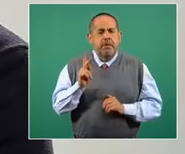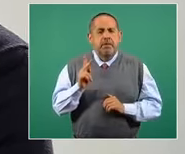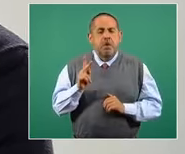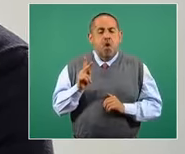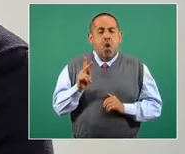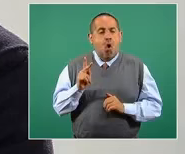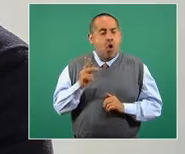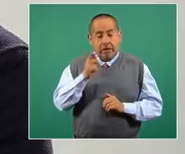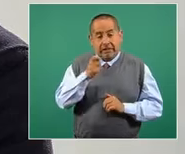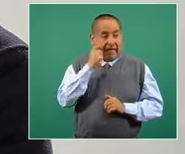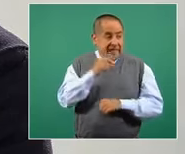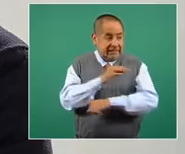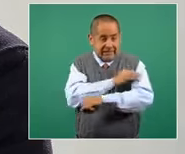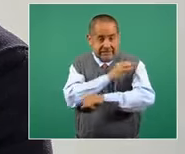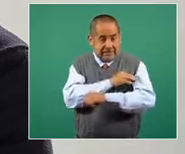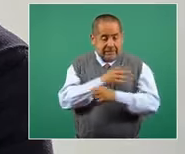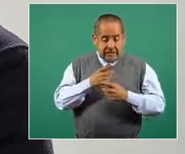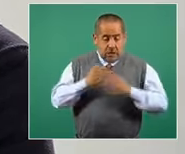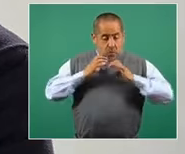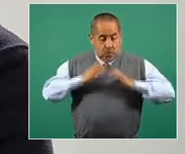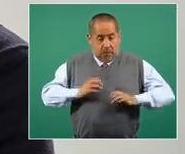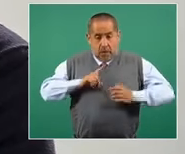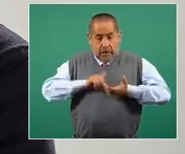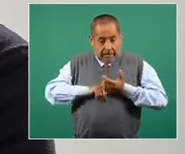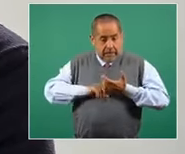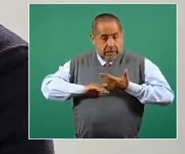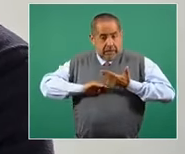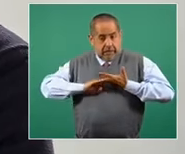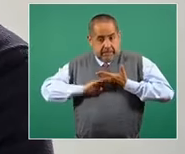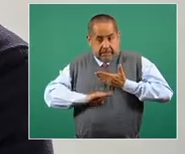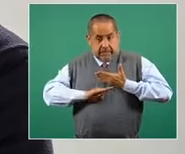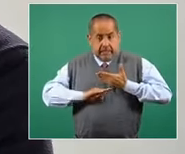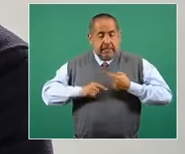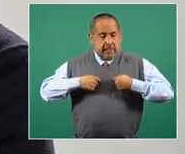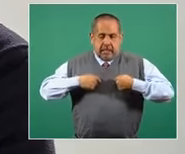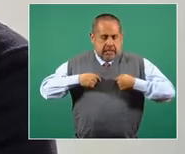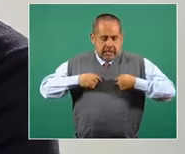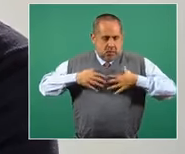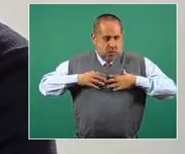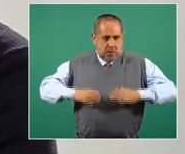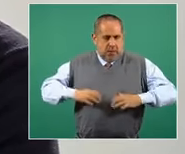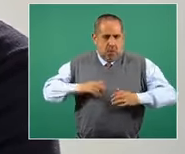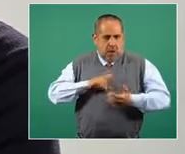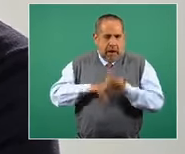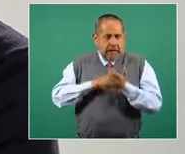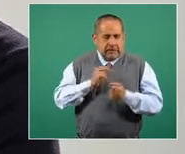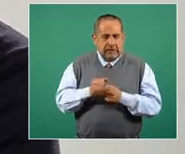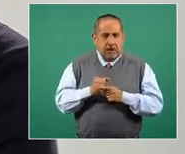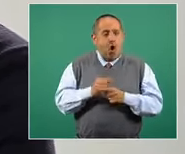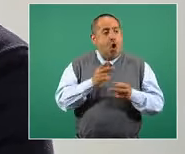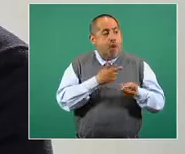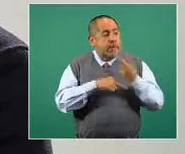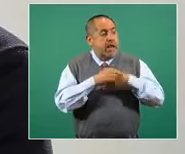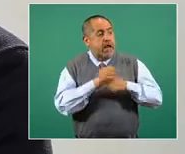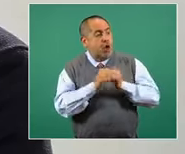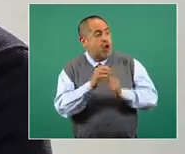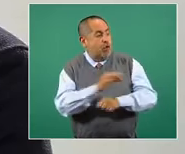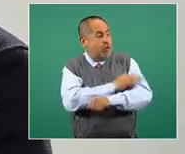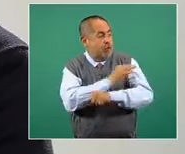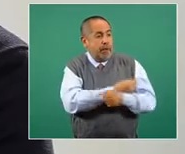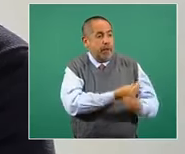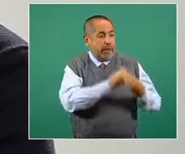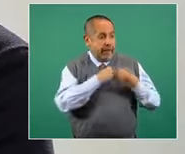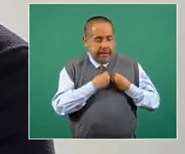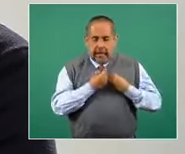respuesta inmunológica de la persona, estamos hablando de la respuesta natural o en su momento la que pueda desarrollar a causa